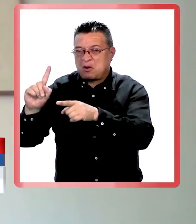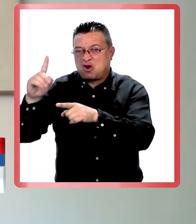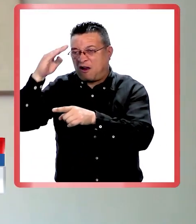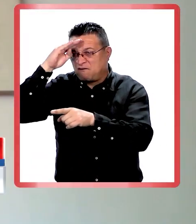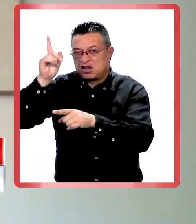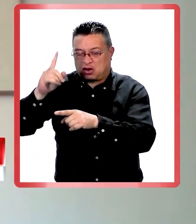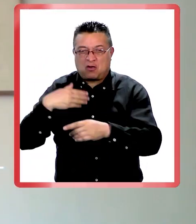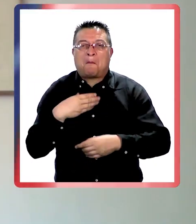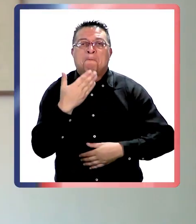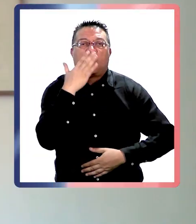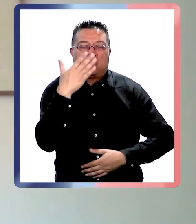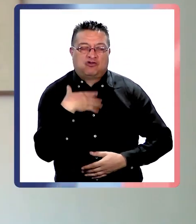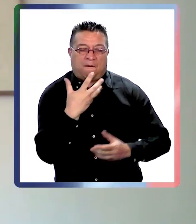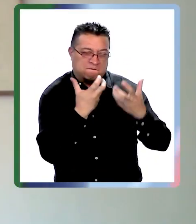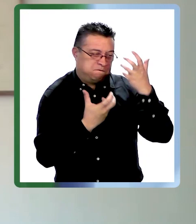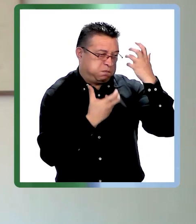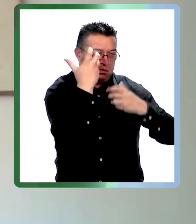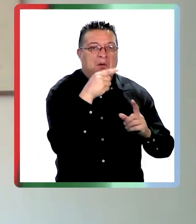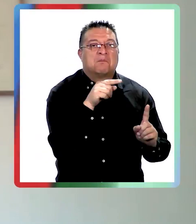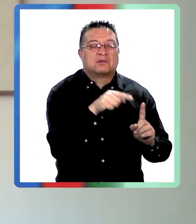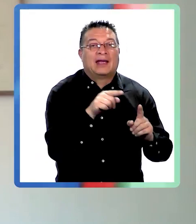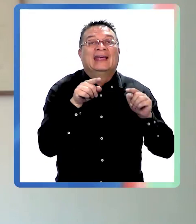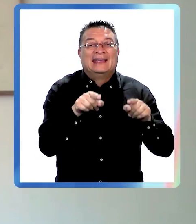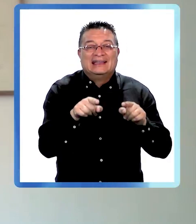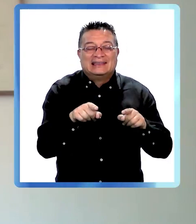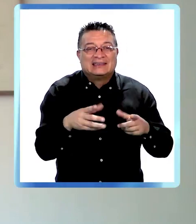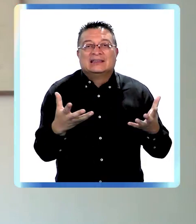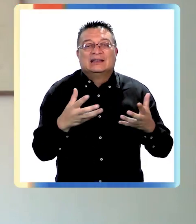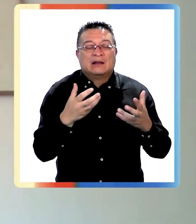sus propias manos. Entonces los linchamientos son una